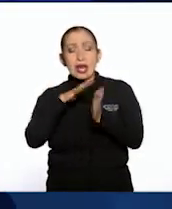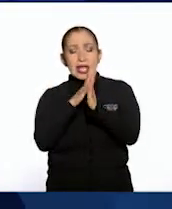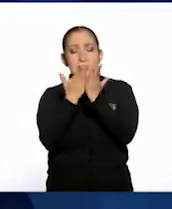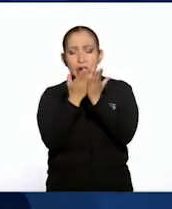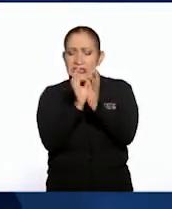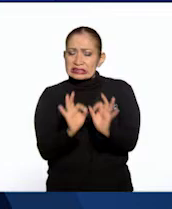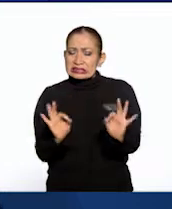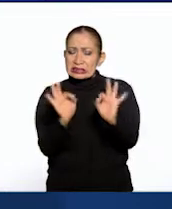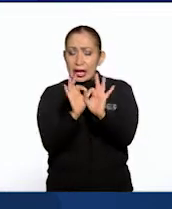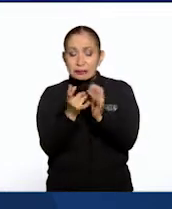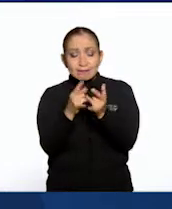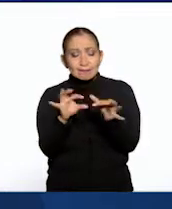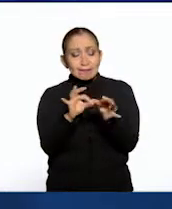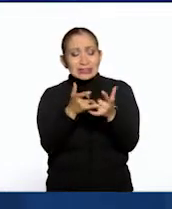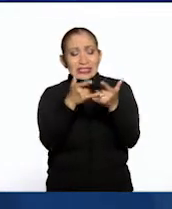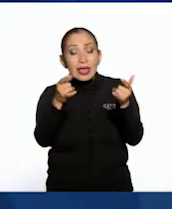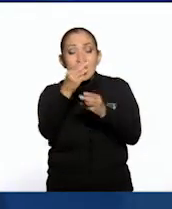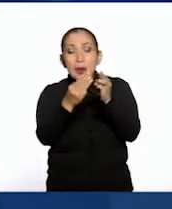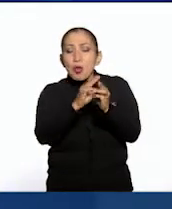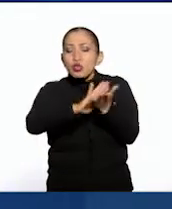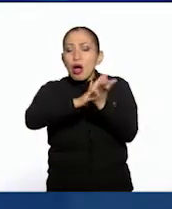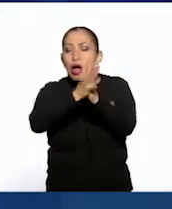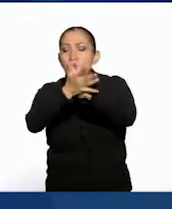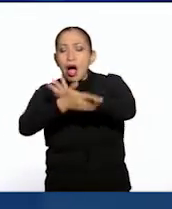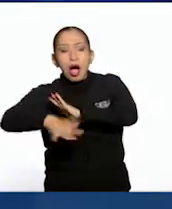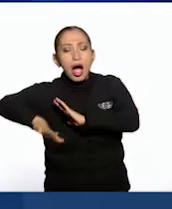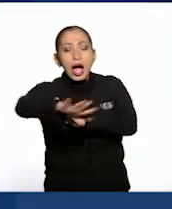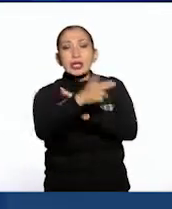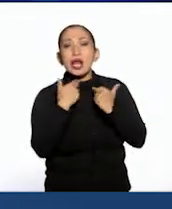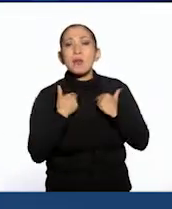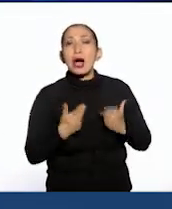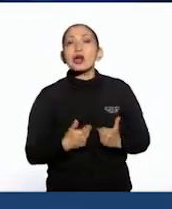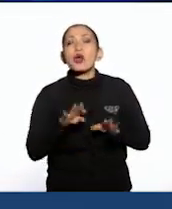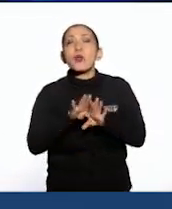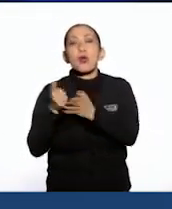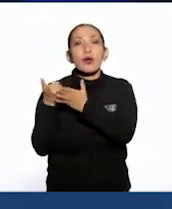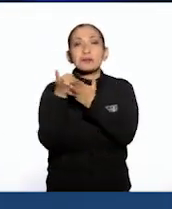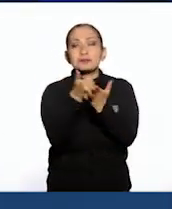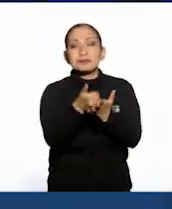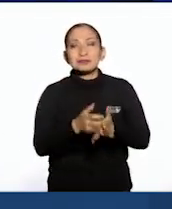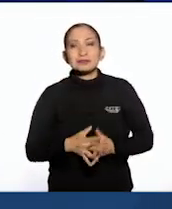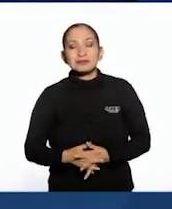sagrado que relata la creación del mundo y el papel que tuvo el ser humano en él.